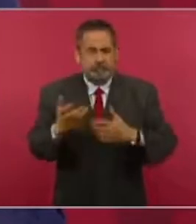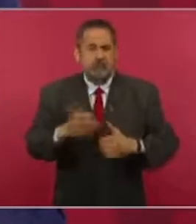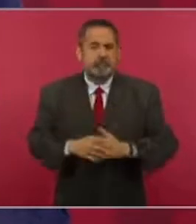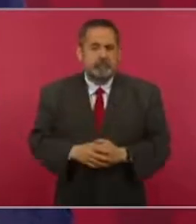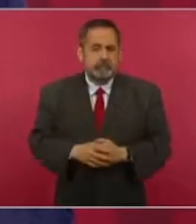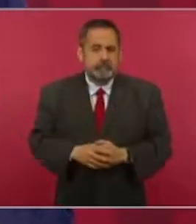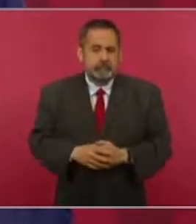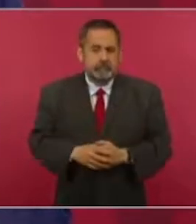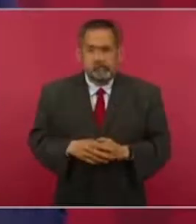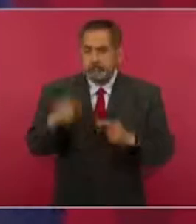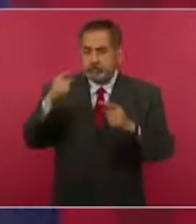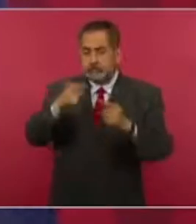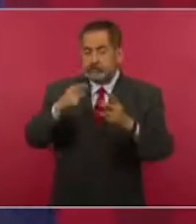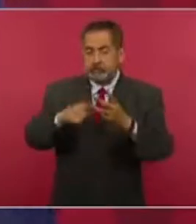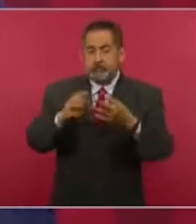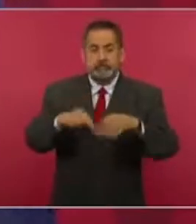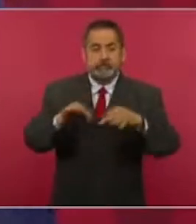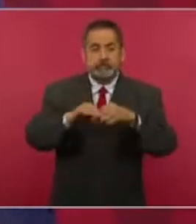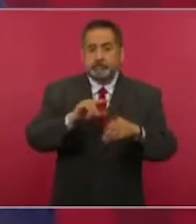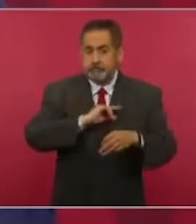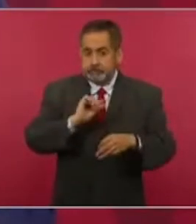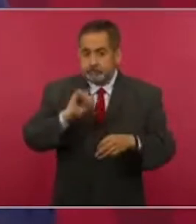Eso es un trabajo especial.